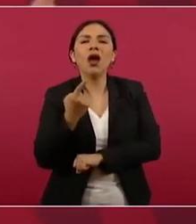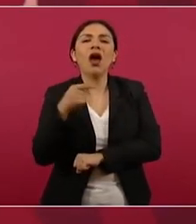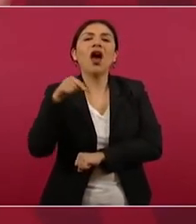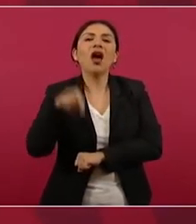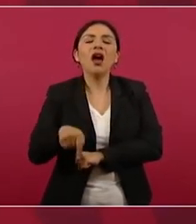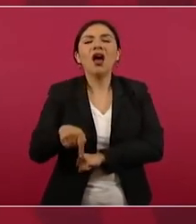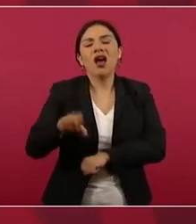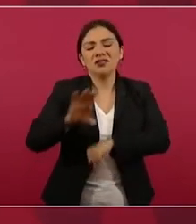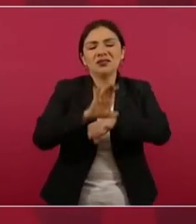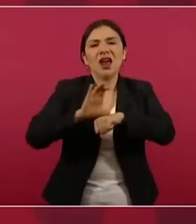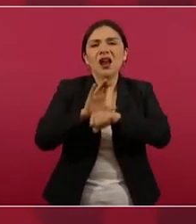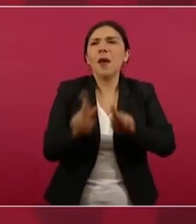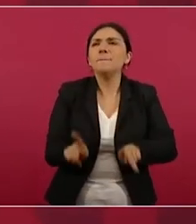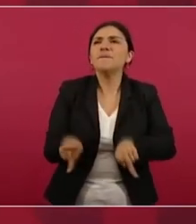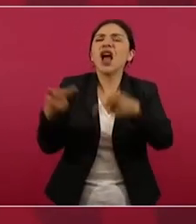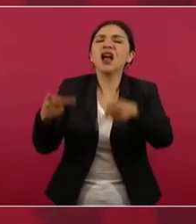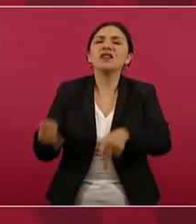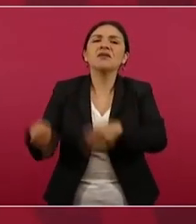entregados,